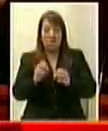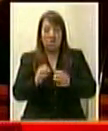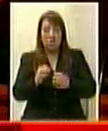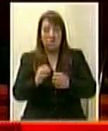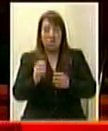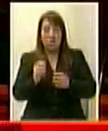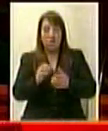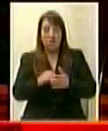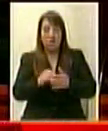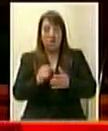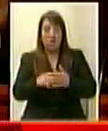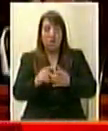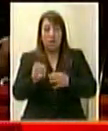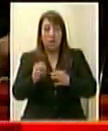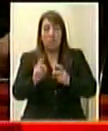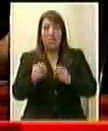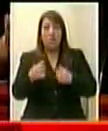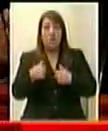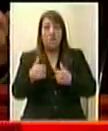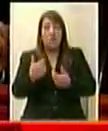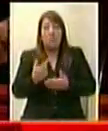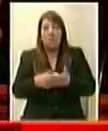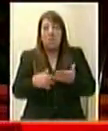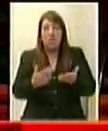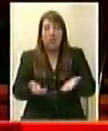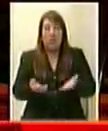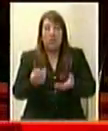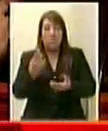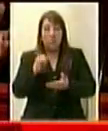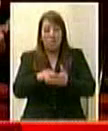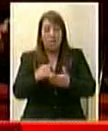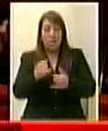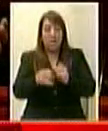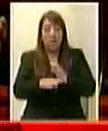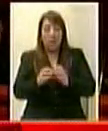por más que se adecue, no tiene sentido porque